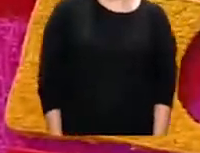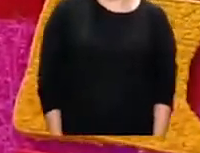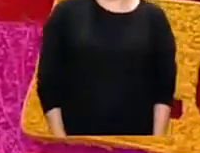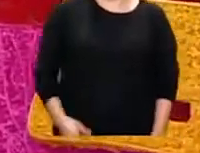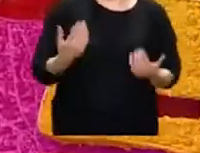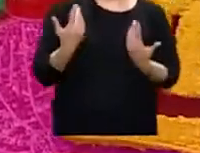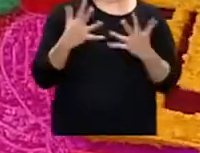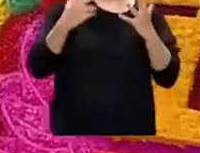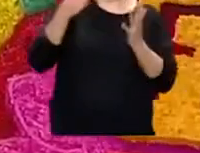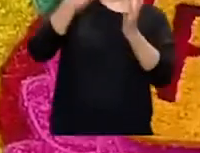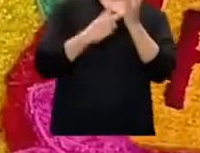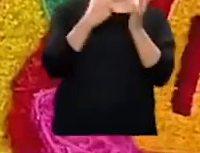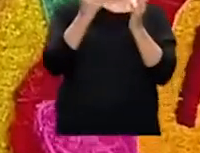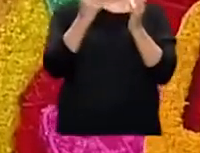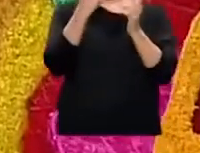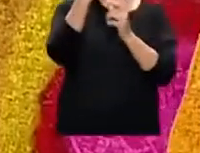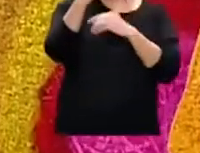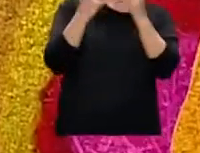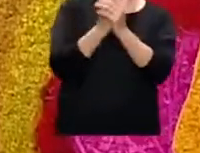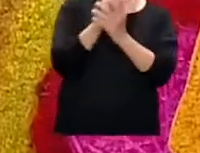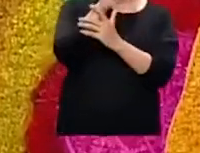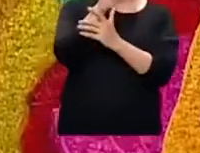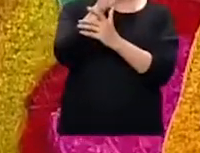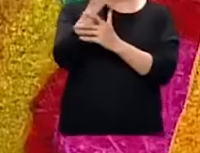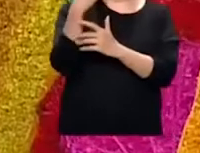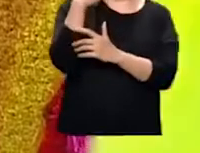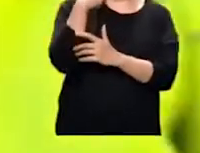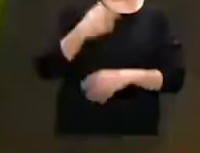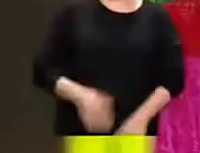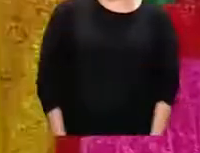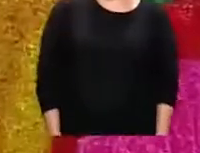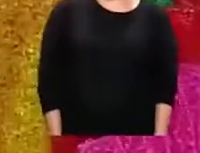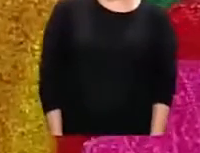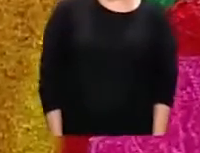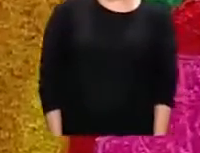Feria de las Flores 2020, del 1 al 8 de noviembre.